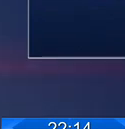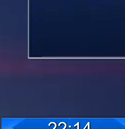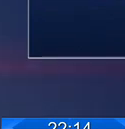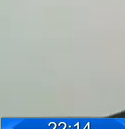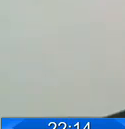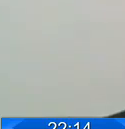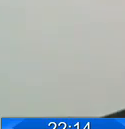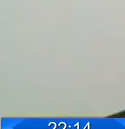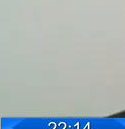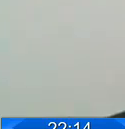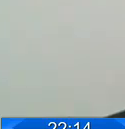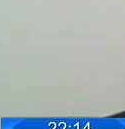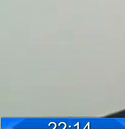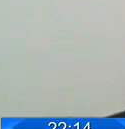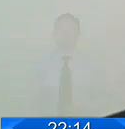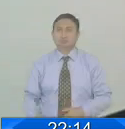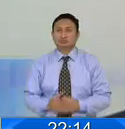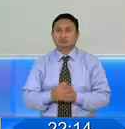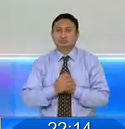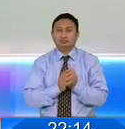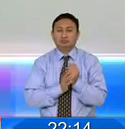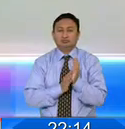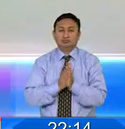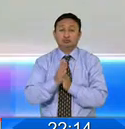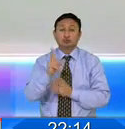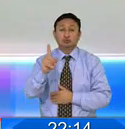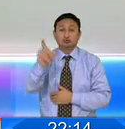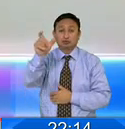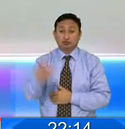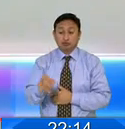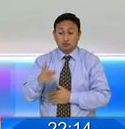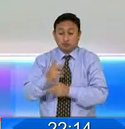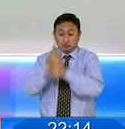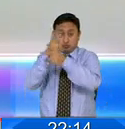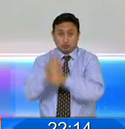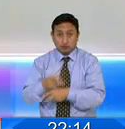83%. Una persona estar